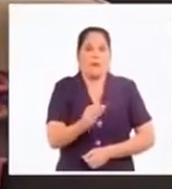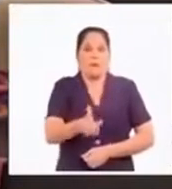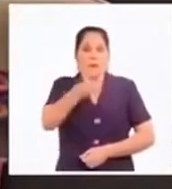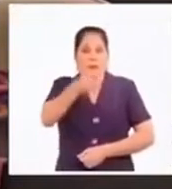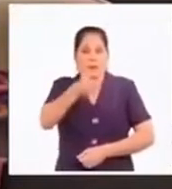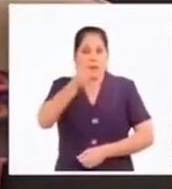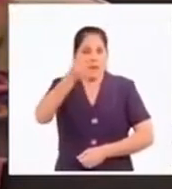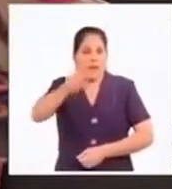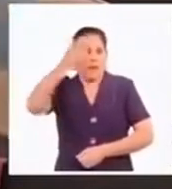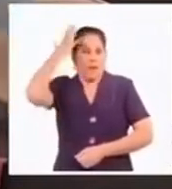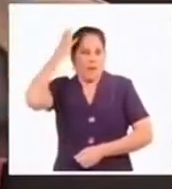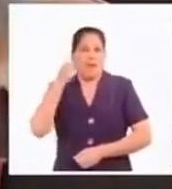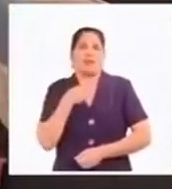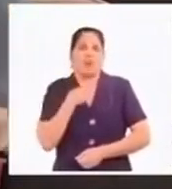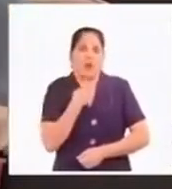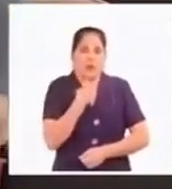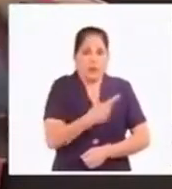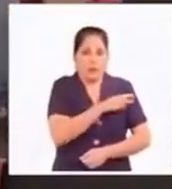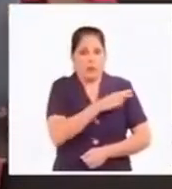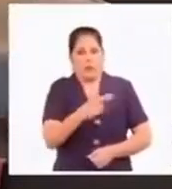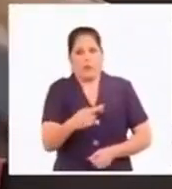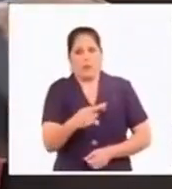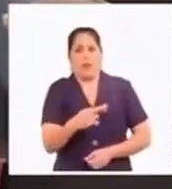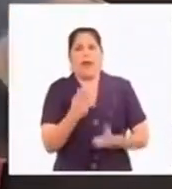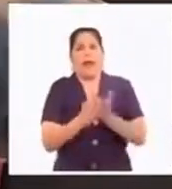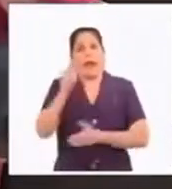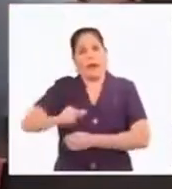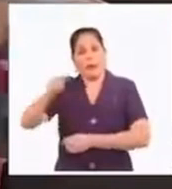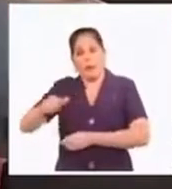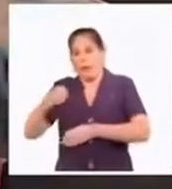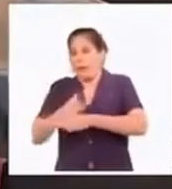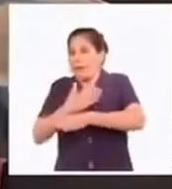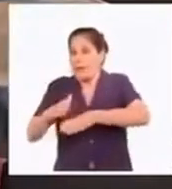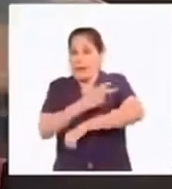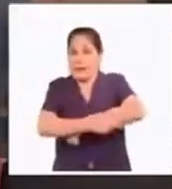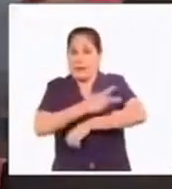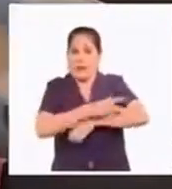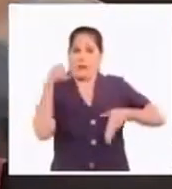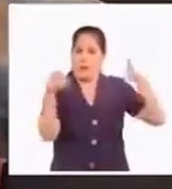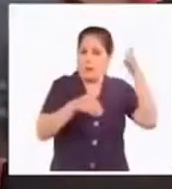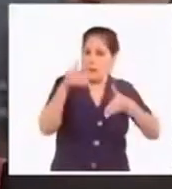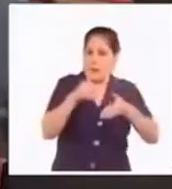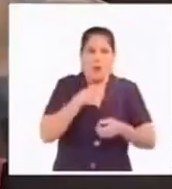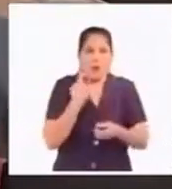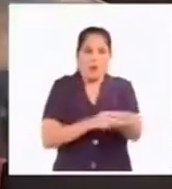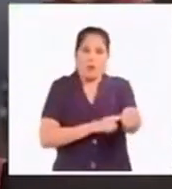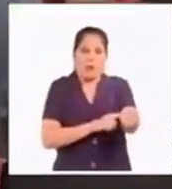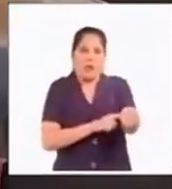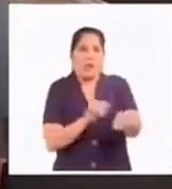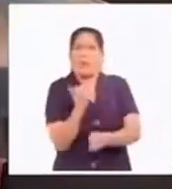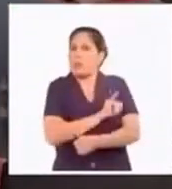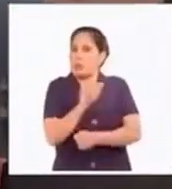presidente Díaz-Canel, le digo a la revolución que los estudiantes de otras nacionalidades somos